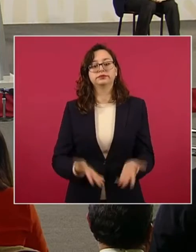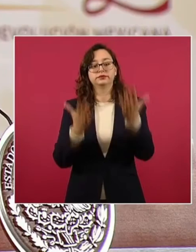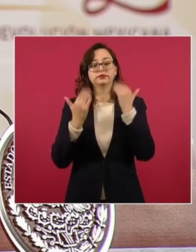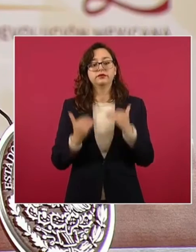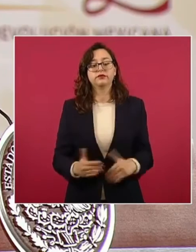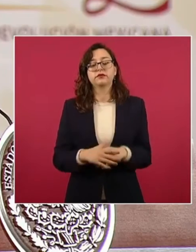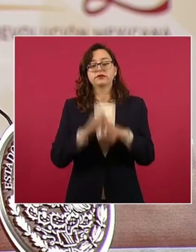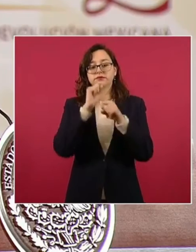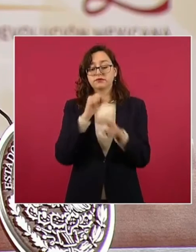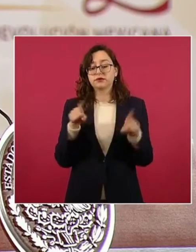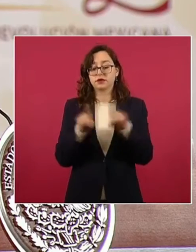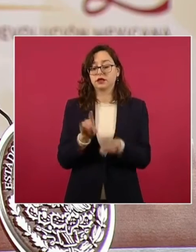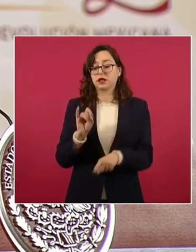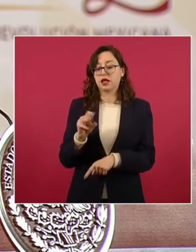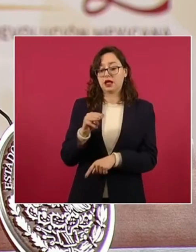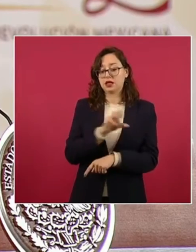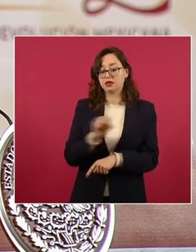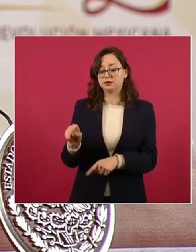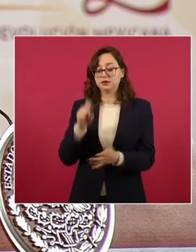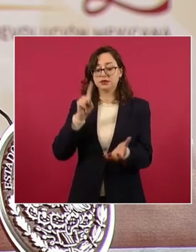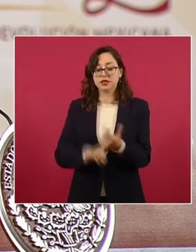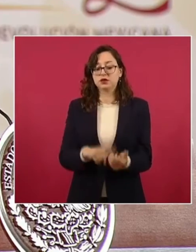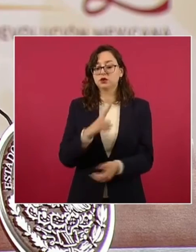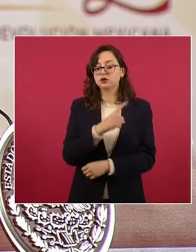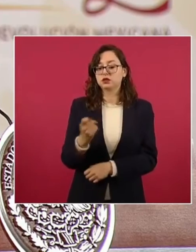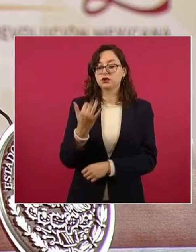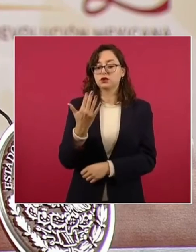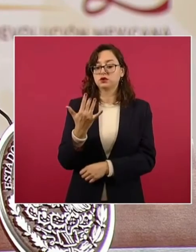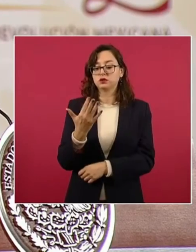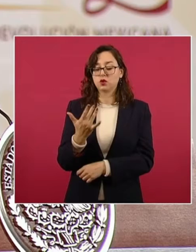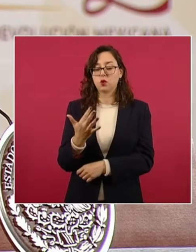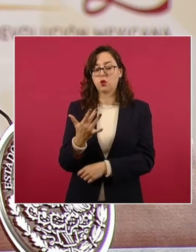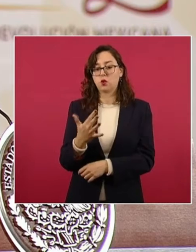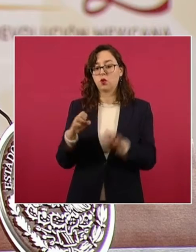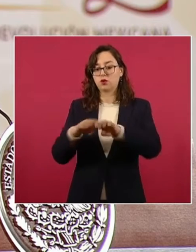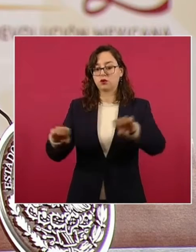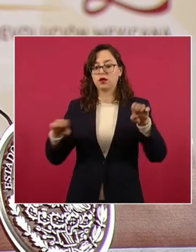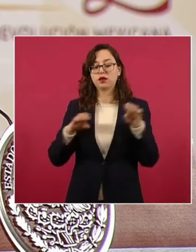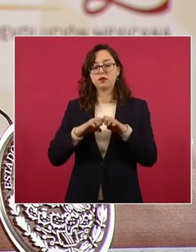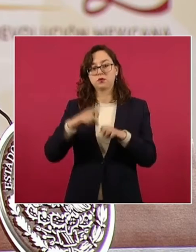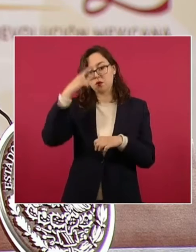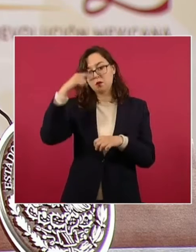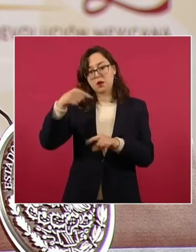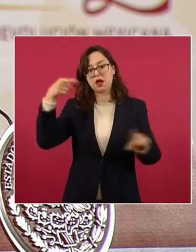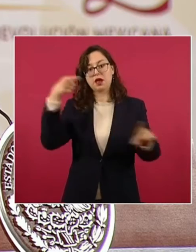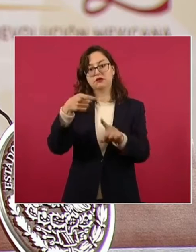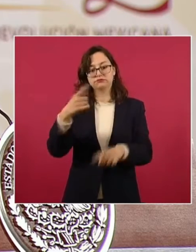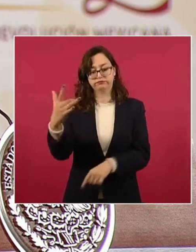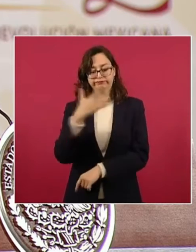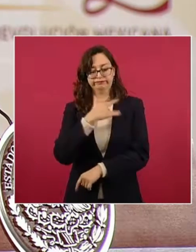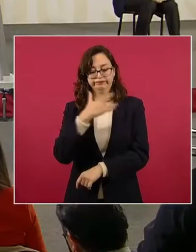unidades del IMSS, particularmente del IMSS Bienestar, al Código Infarto. El Código Infarto